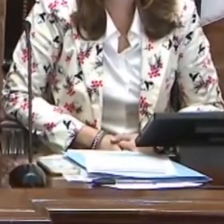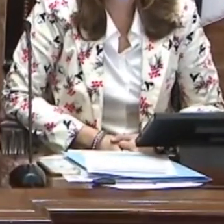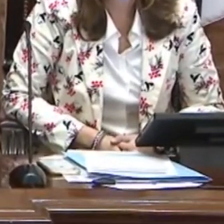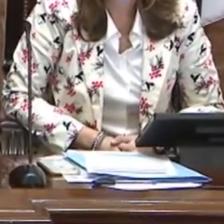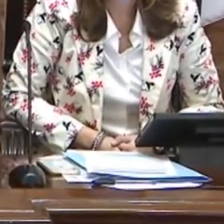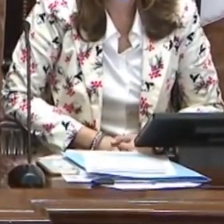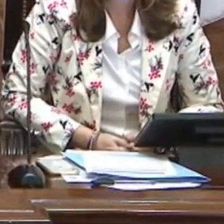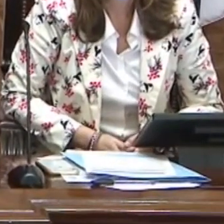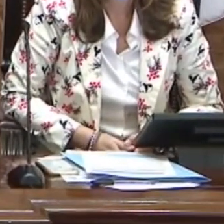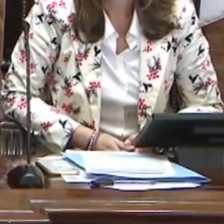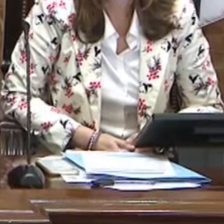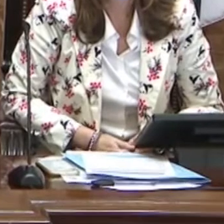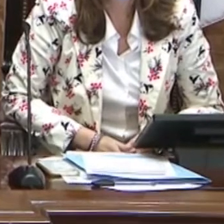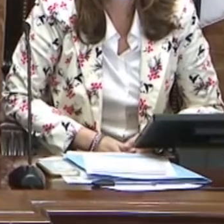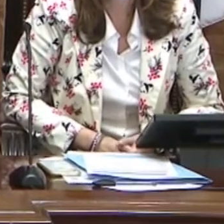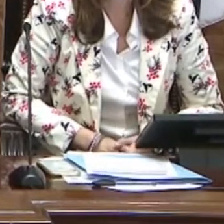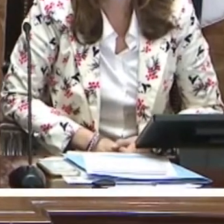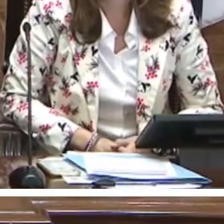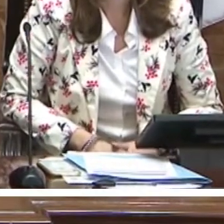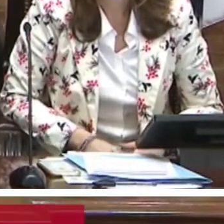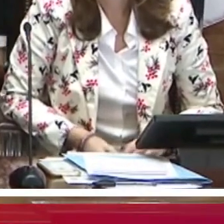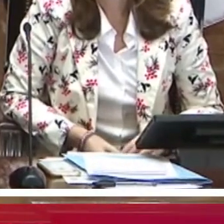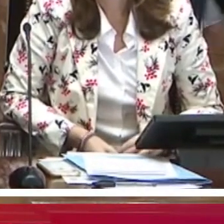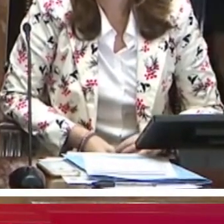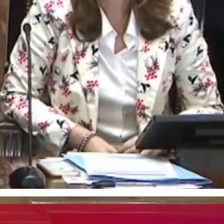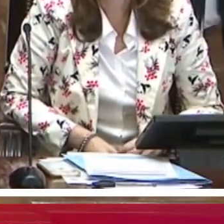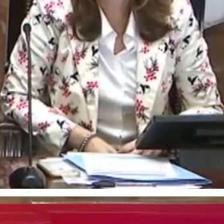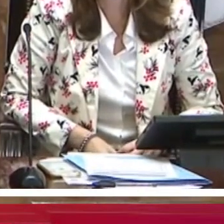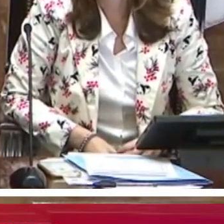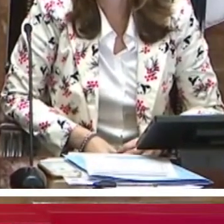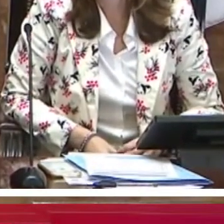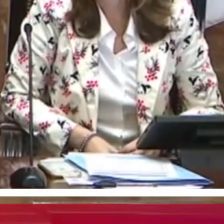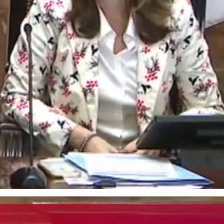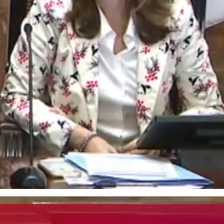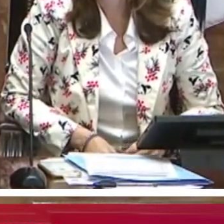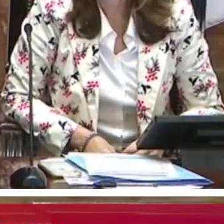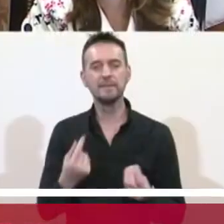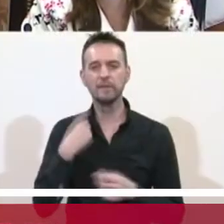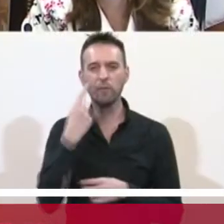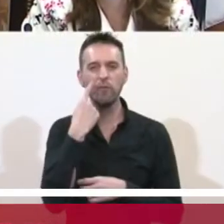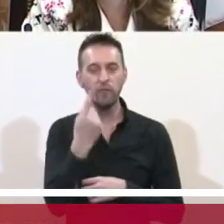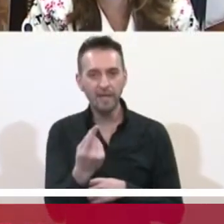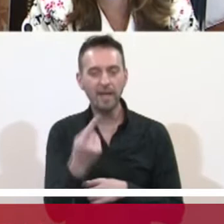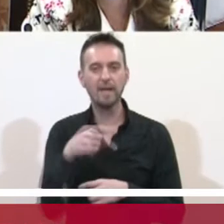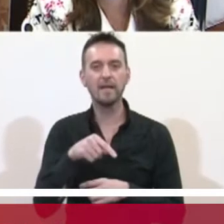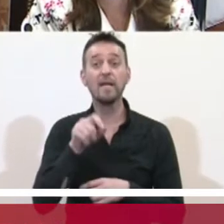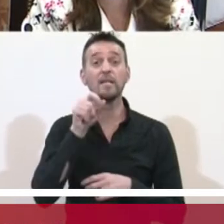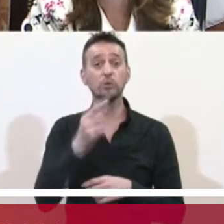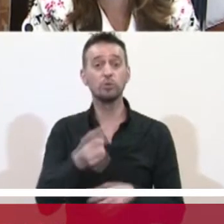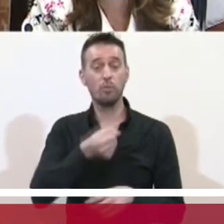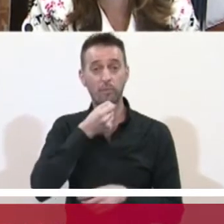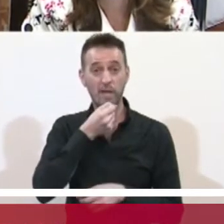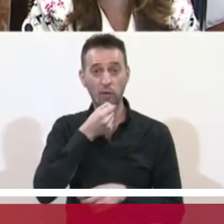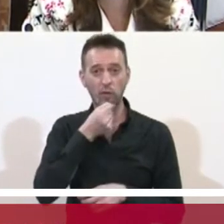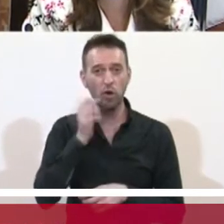También se incluye en la prohibición del ingreso al territorio nacional de personas extranjeras por el plazo de 15 días y el del 19 de marzo, el decreto